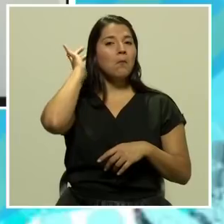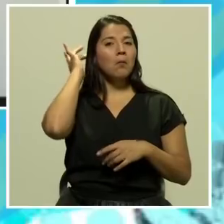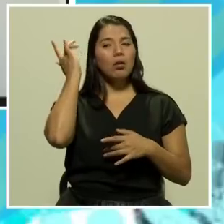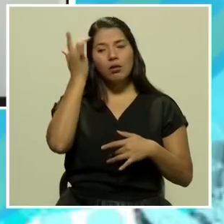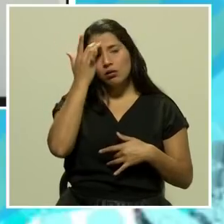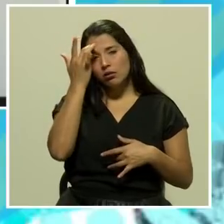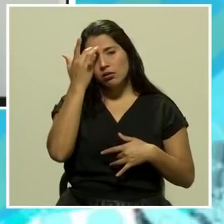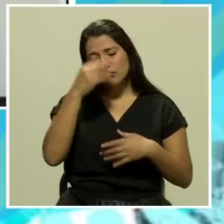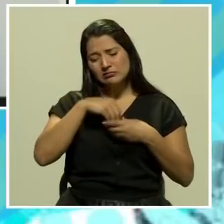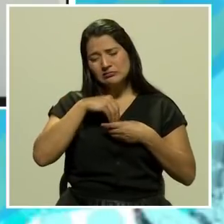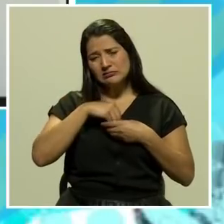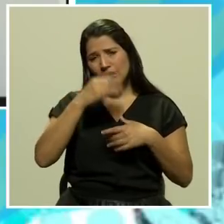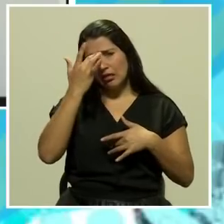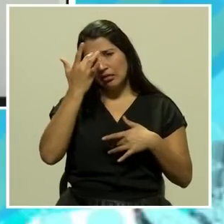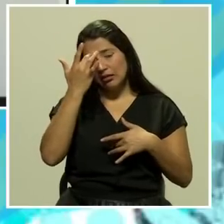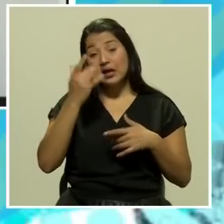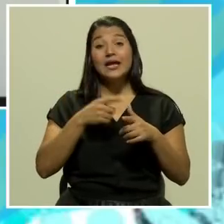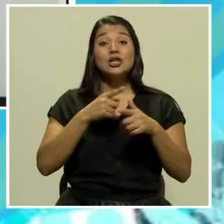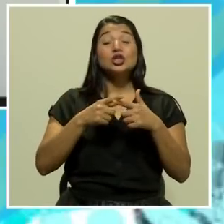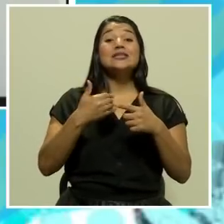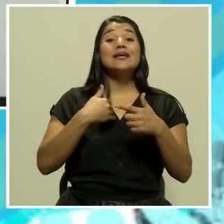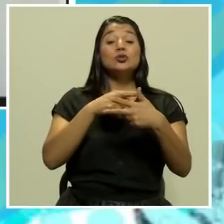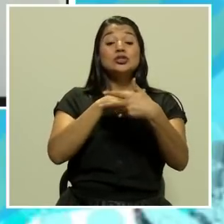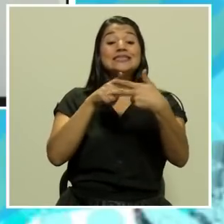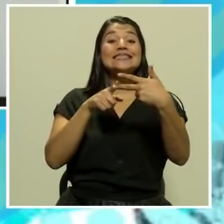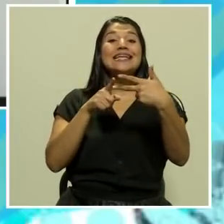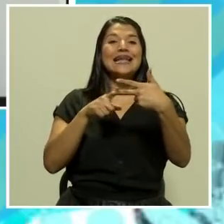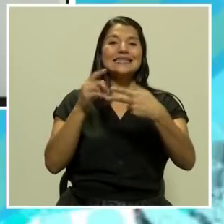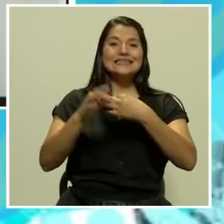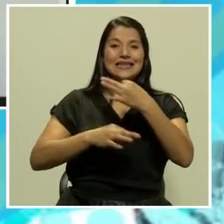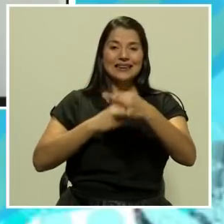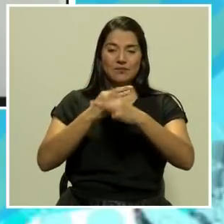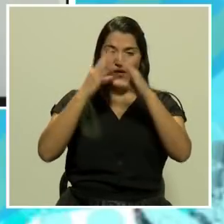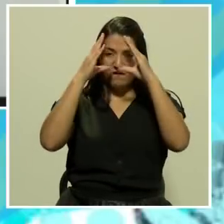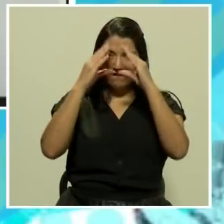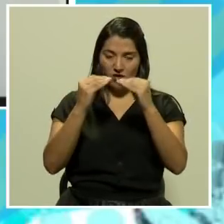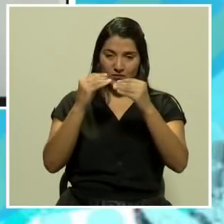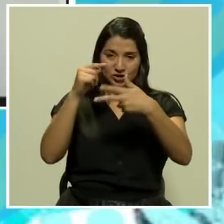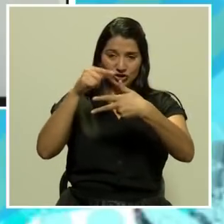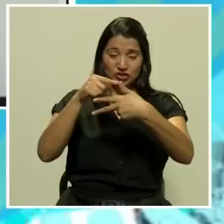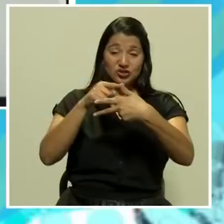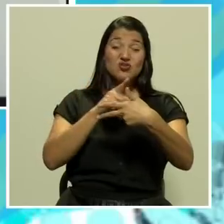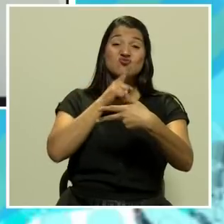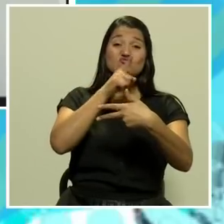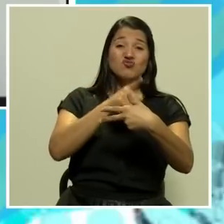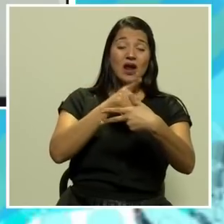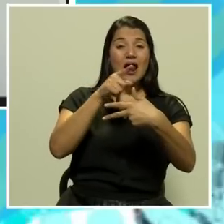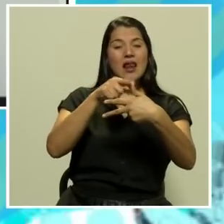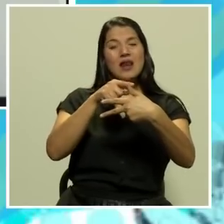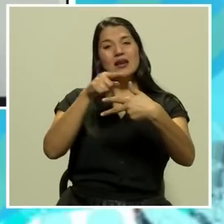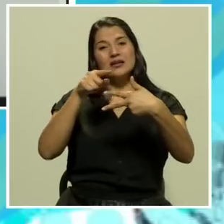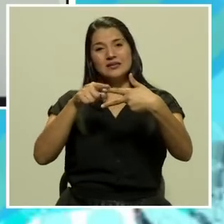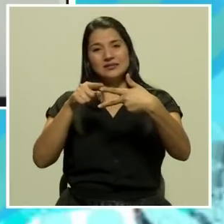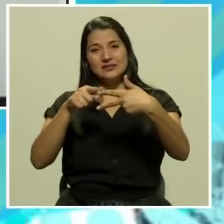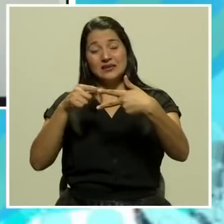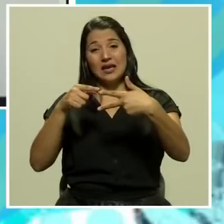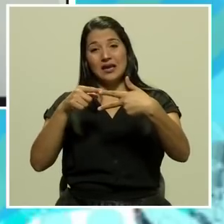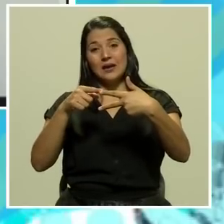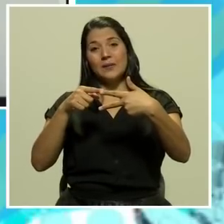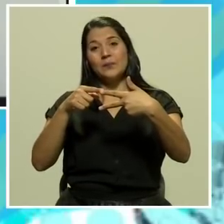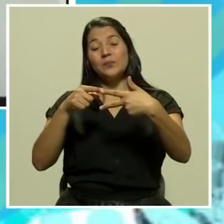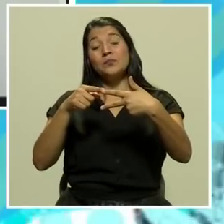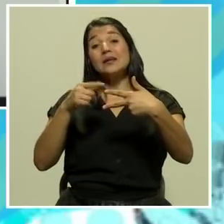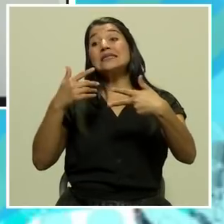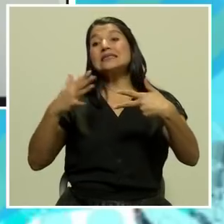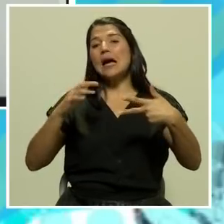3 tipos de información. La información real es la más importante y el Imperial College of London está planteando que vamos a tener nosotros ya a partir